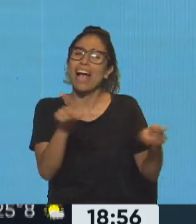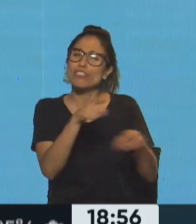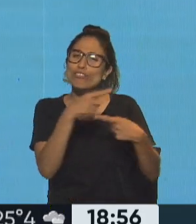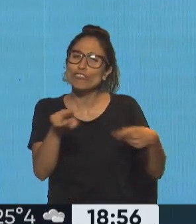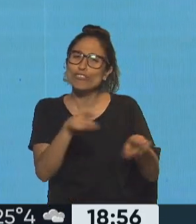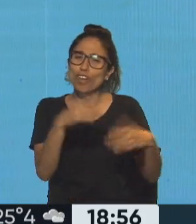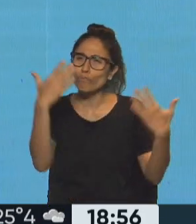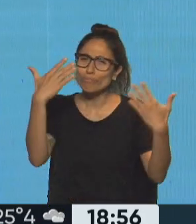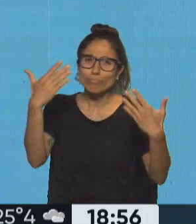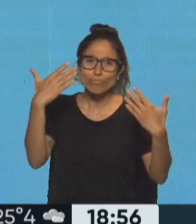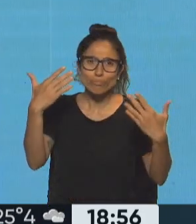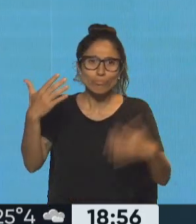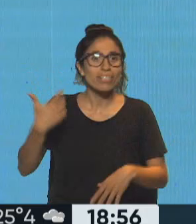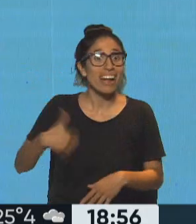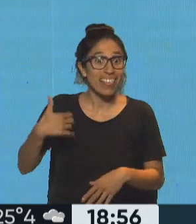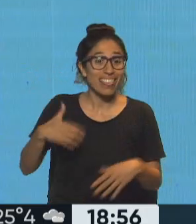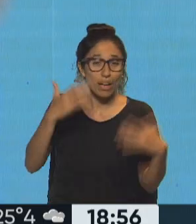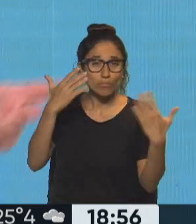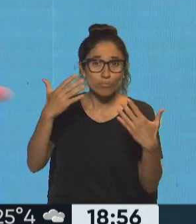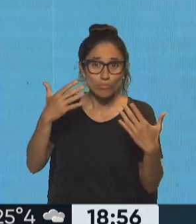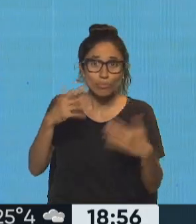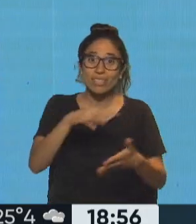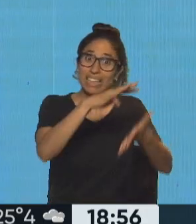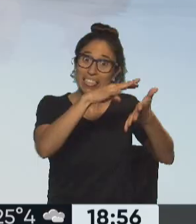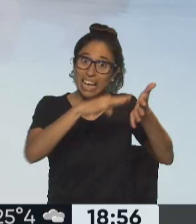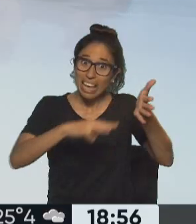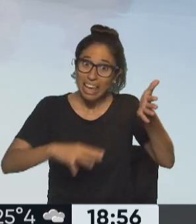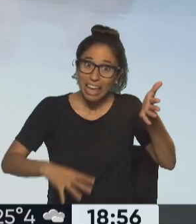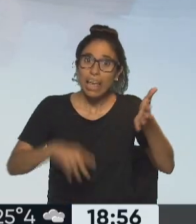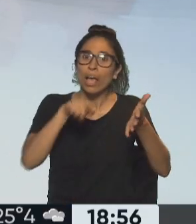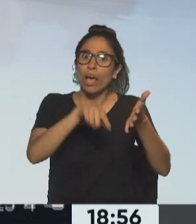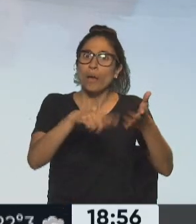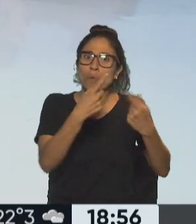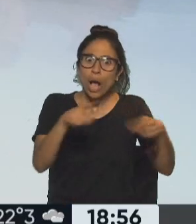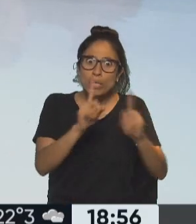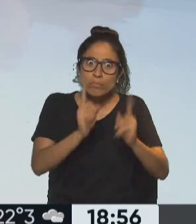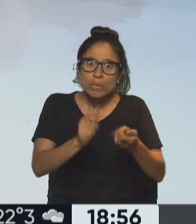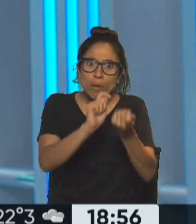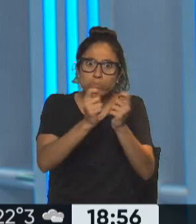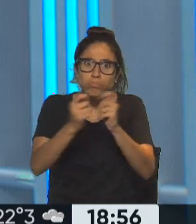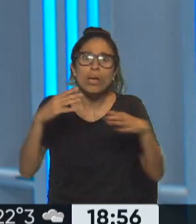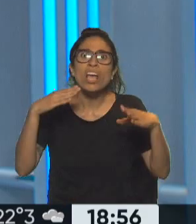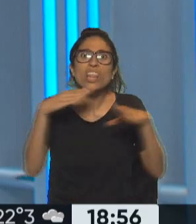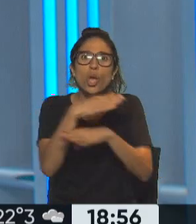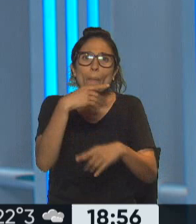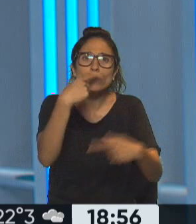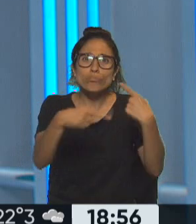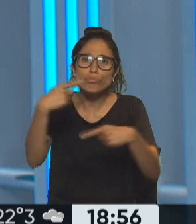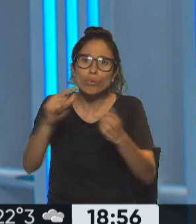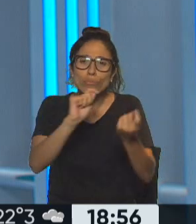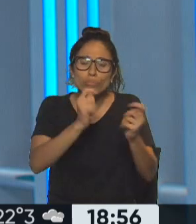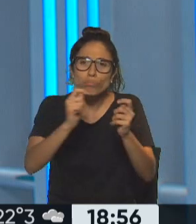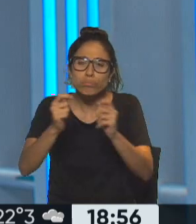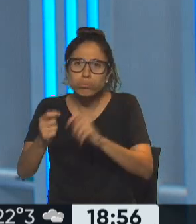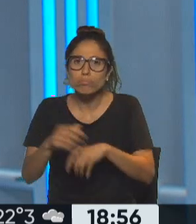mejor corazón, fueron traducidos en un montón de idiomas, ¿no es cierto, Tibu? Así es una canción que además los amigos